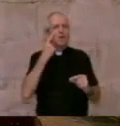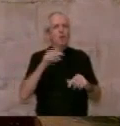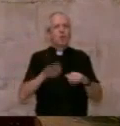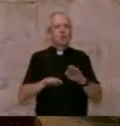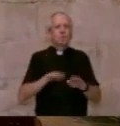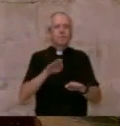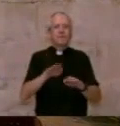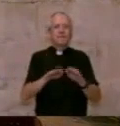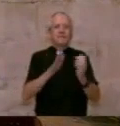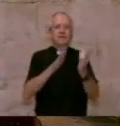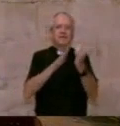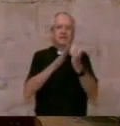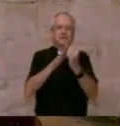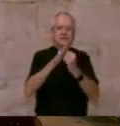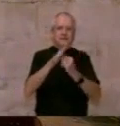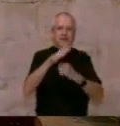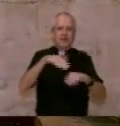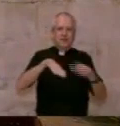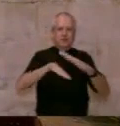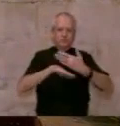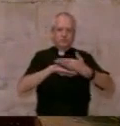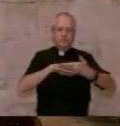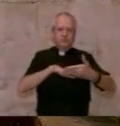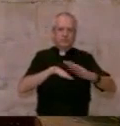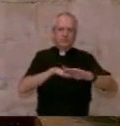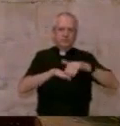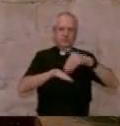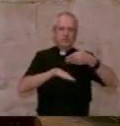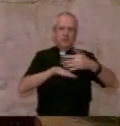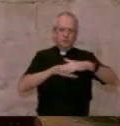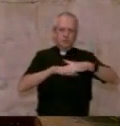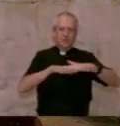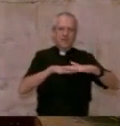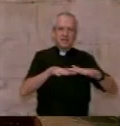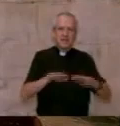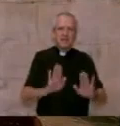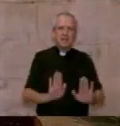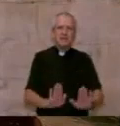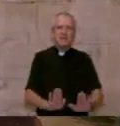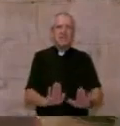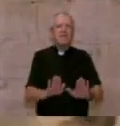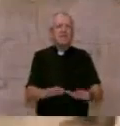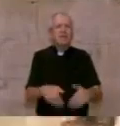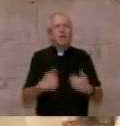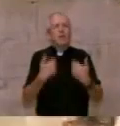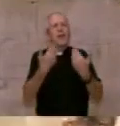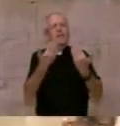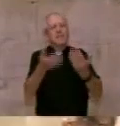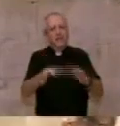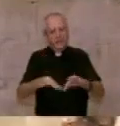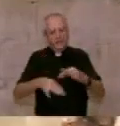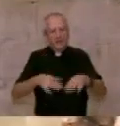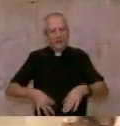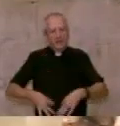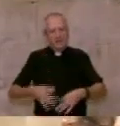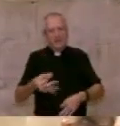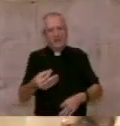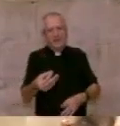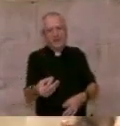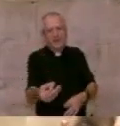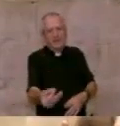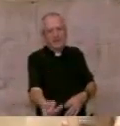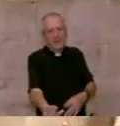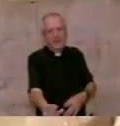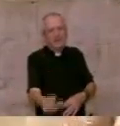pies descalzos, pies calzados con unas sencillas sandalias y haciendo la entrega de la cinta en el altar, que